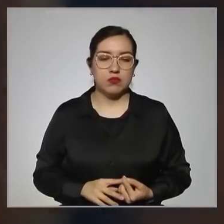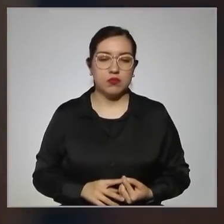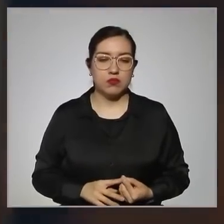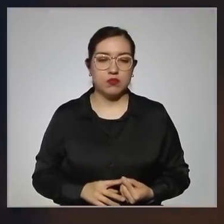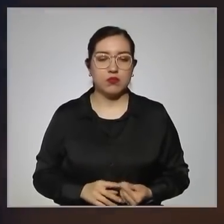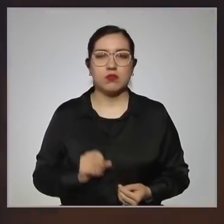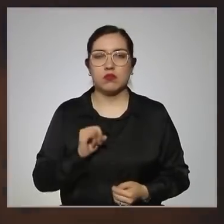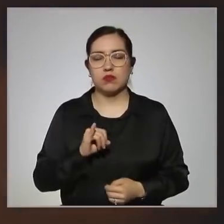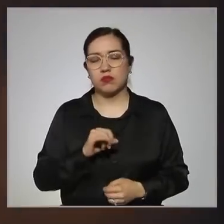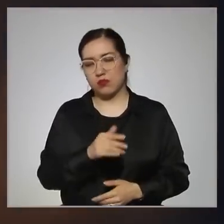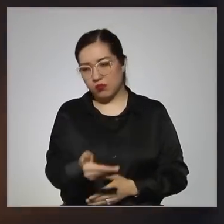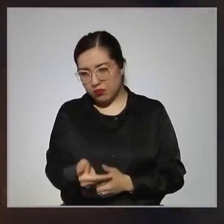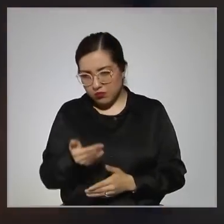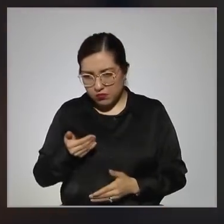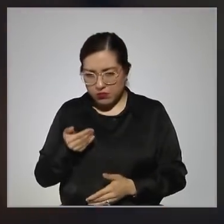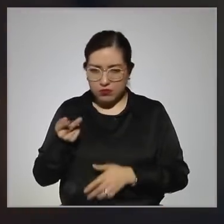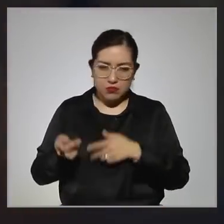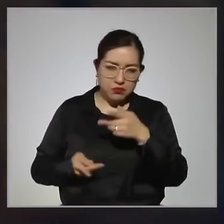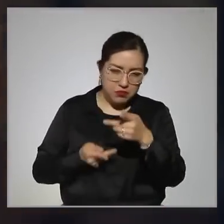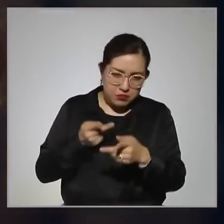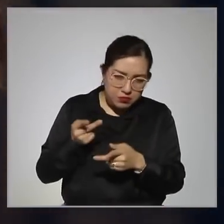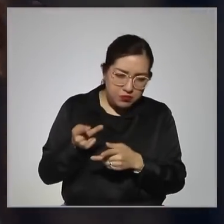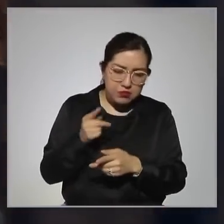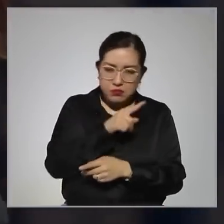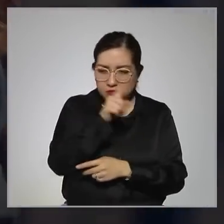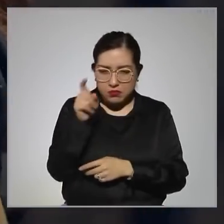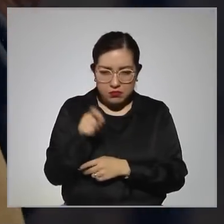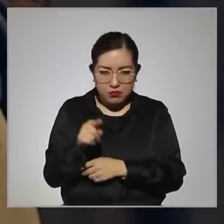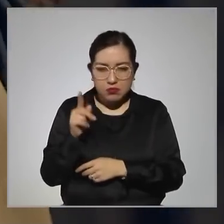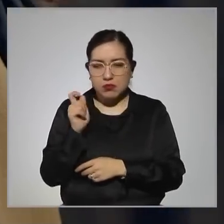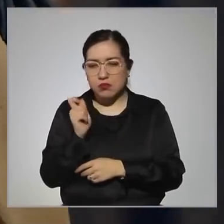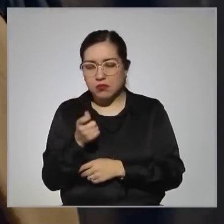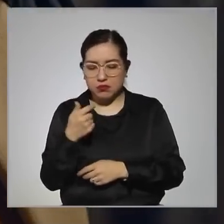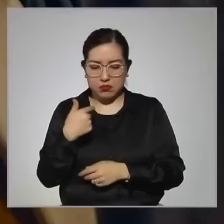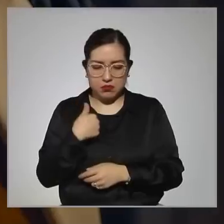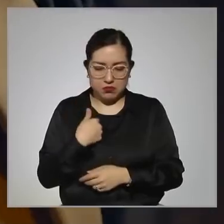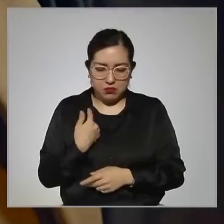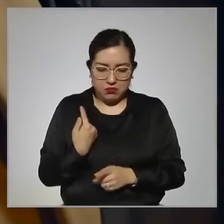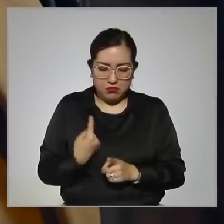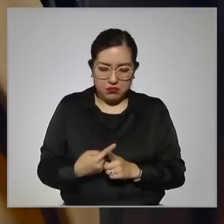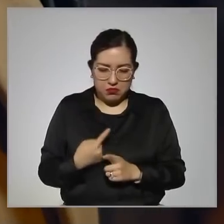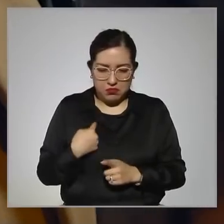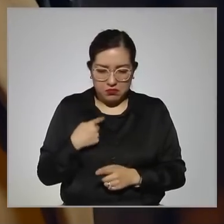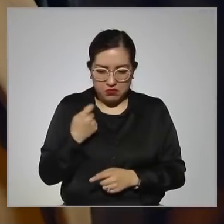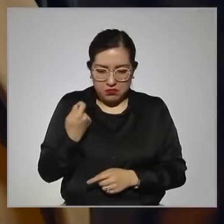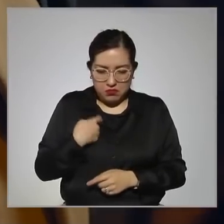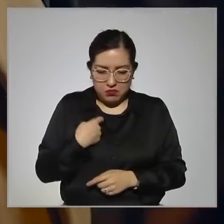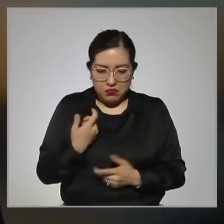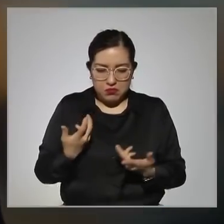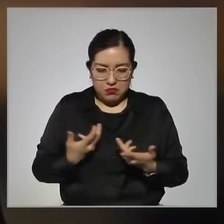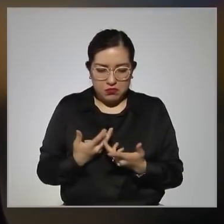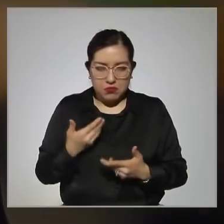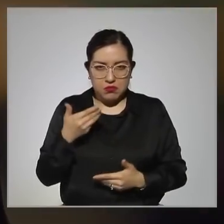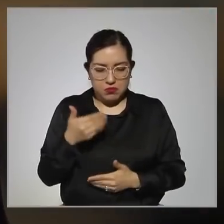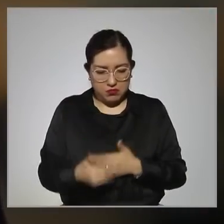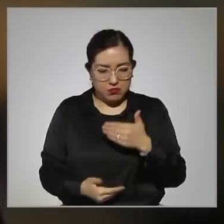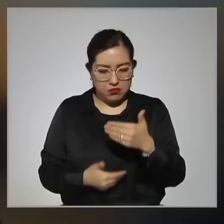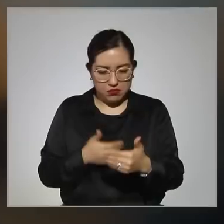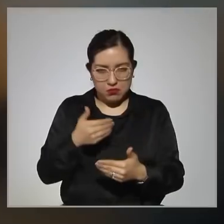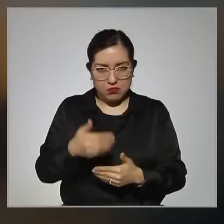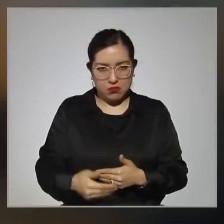poder meditar al respecto sobre quién es uno es el primer paso para